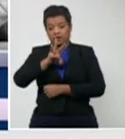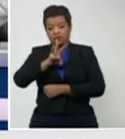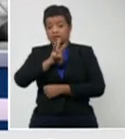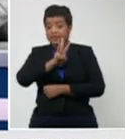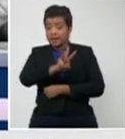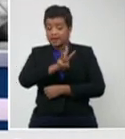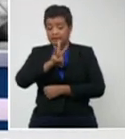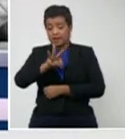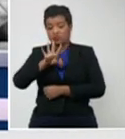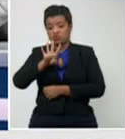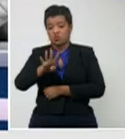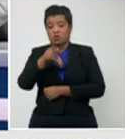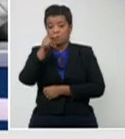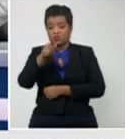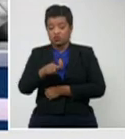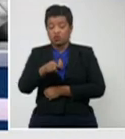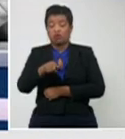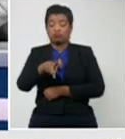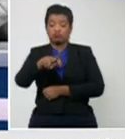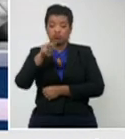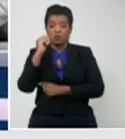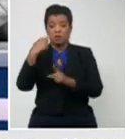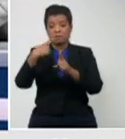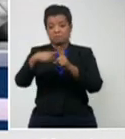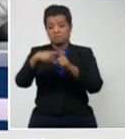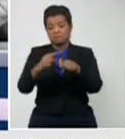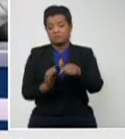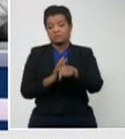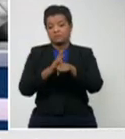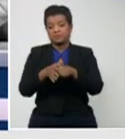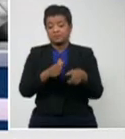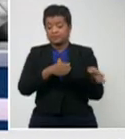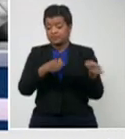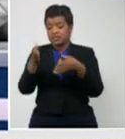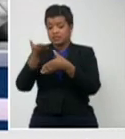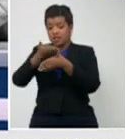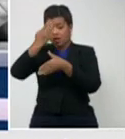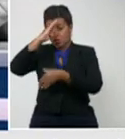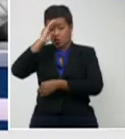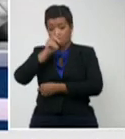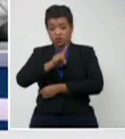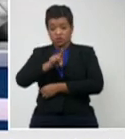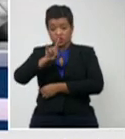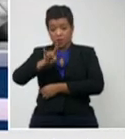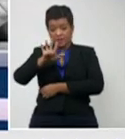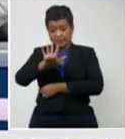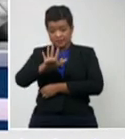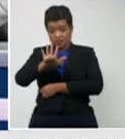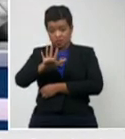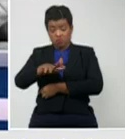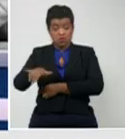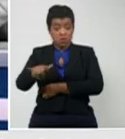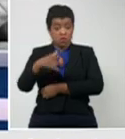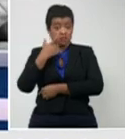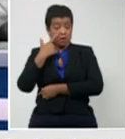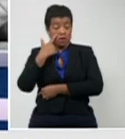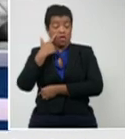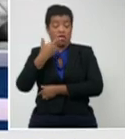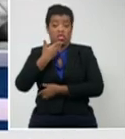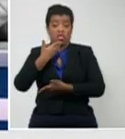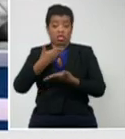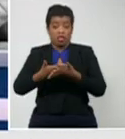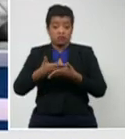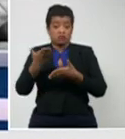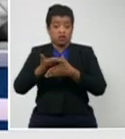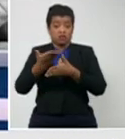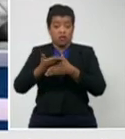334 nuevos pacientes con la COVID-19. Santiago de Cuba, 195. También atención a los santiagueros,